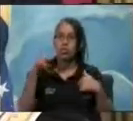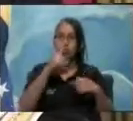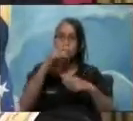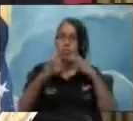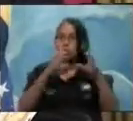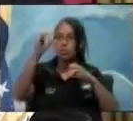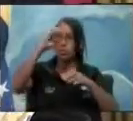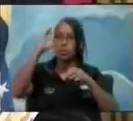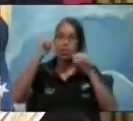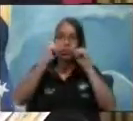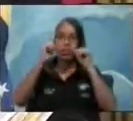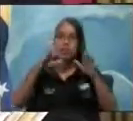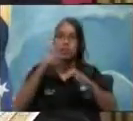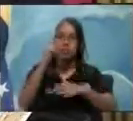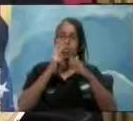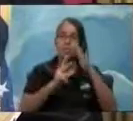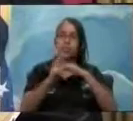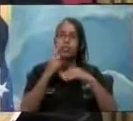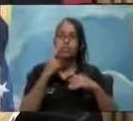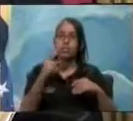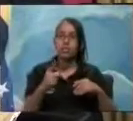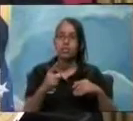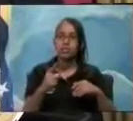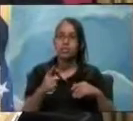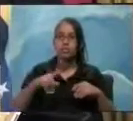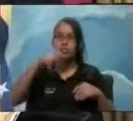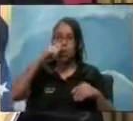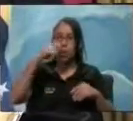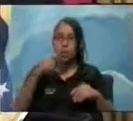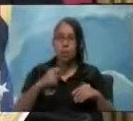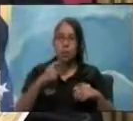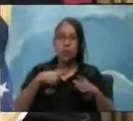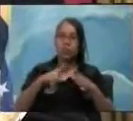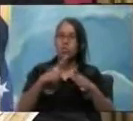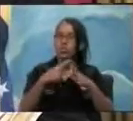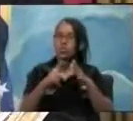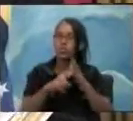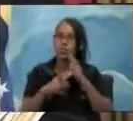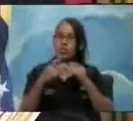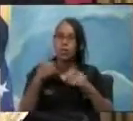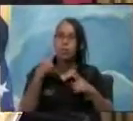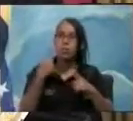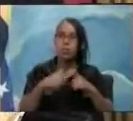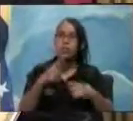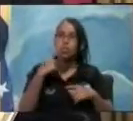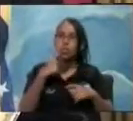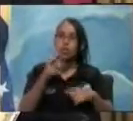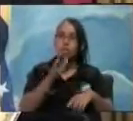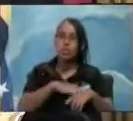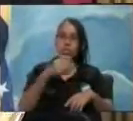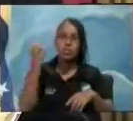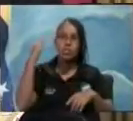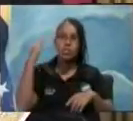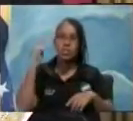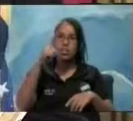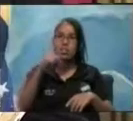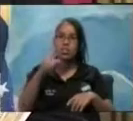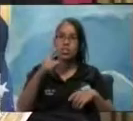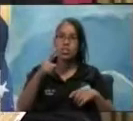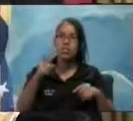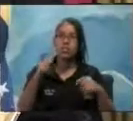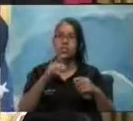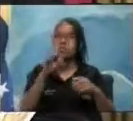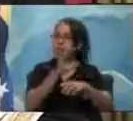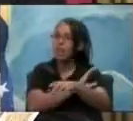lo bendiga. El versículo ahí dice, honra es pasar por alto la ofensa. No, pero dígame, ¿por qué ustedes son tan retrasados así en su porte, en su